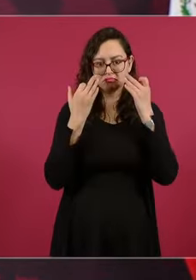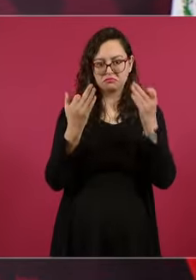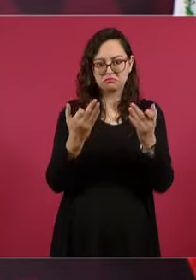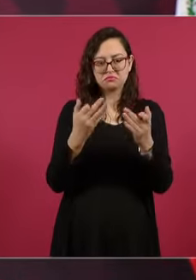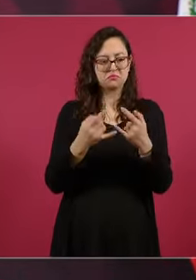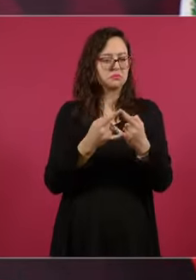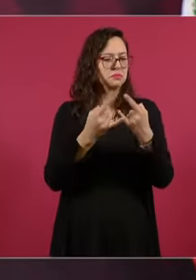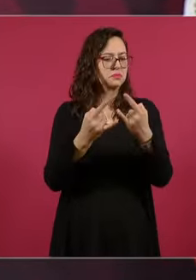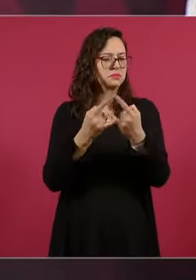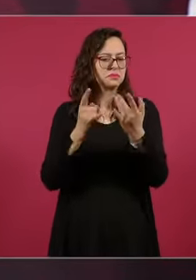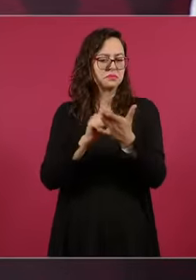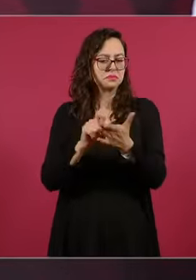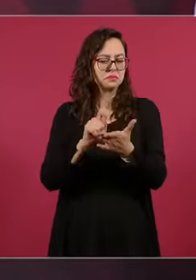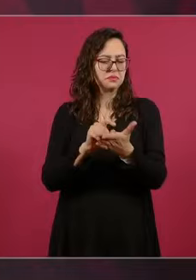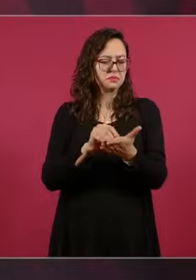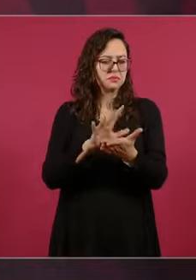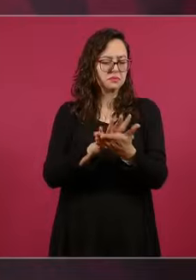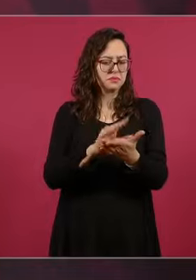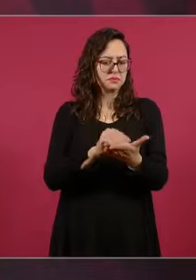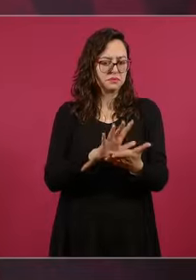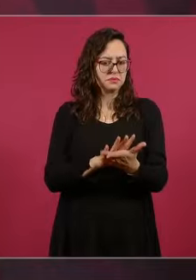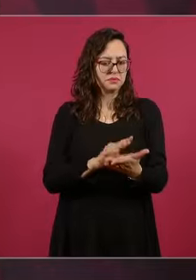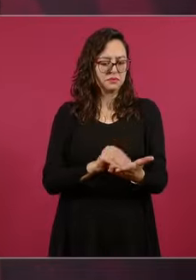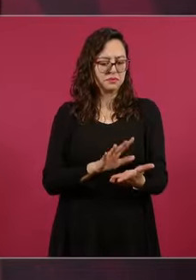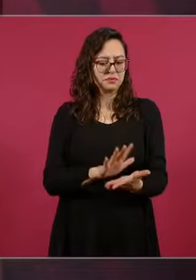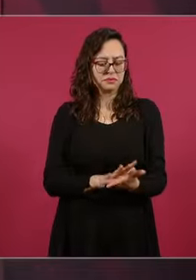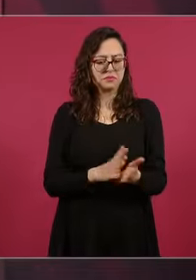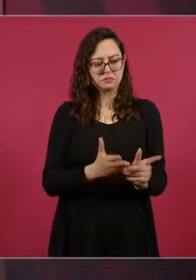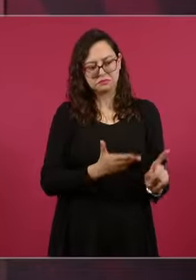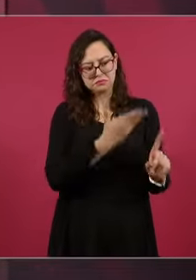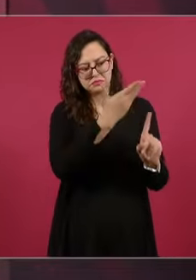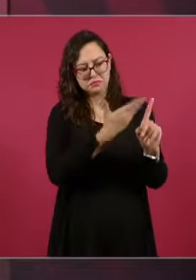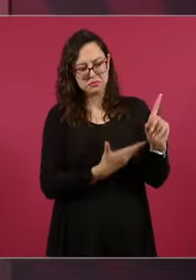y otros escritores. Le reconocen eso